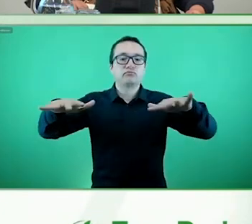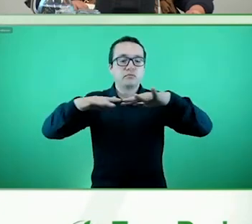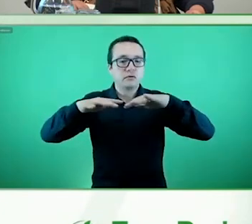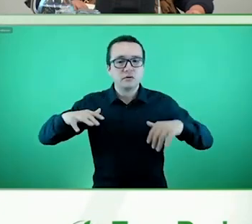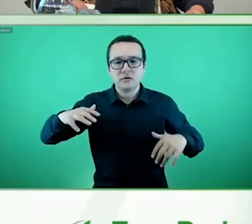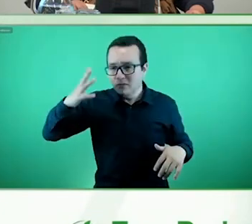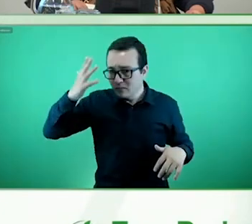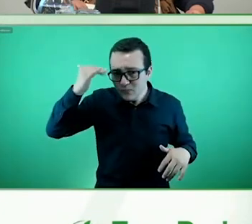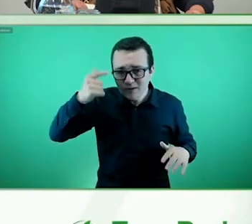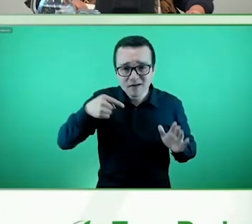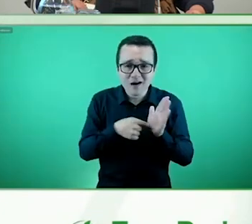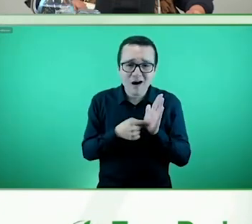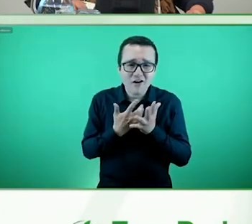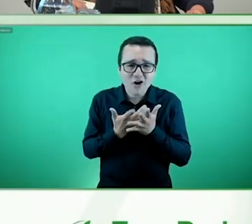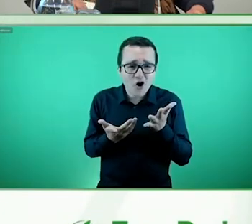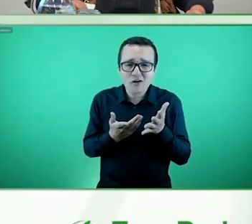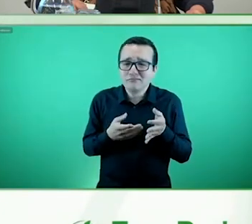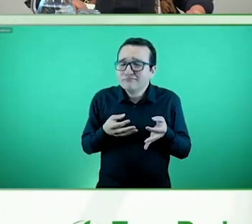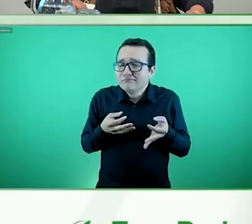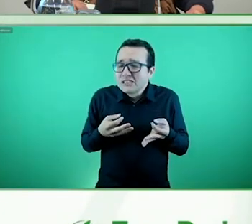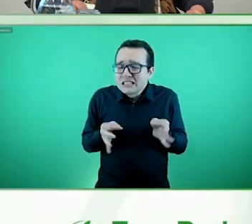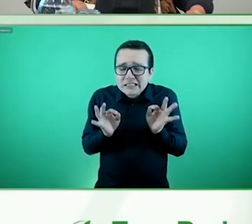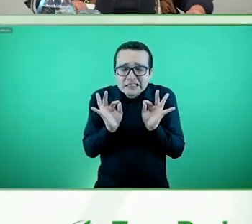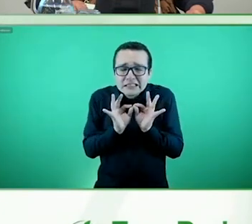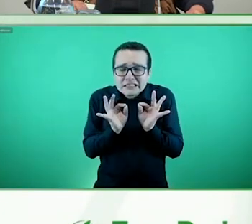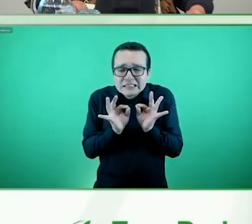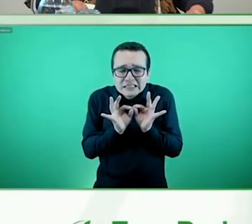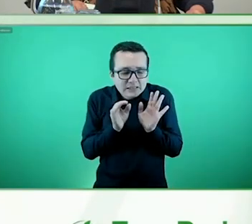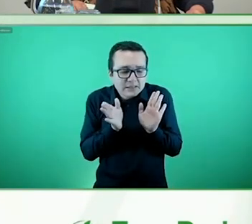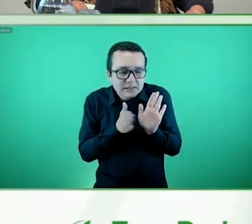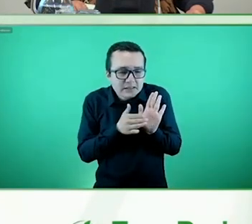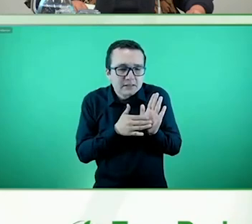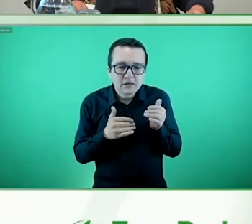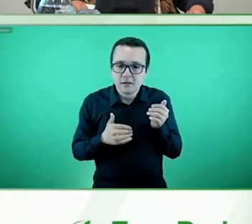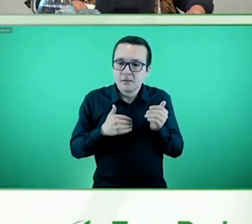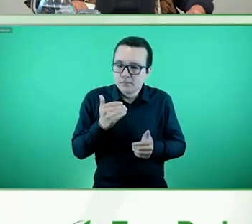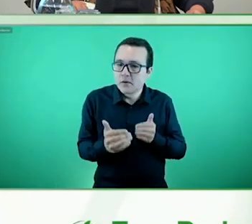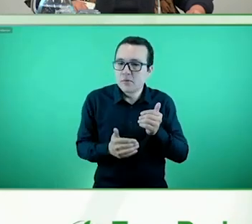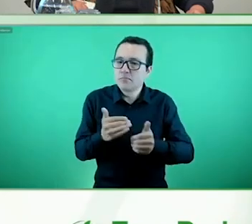de poder replicar, especialmente los componentes principales.